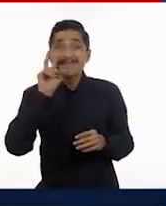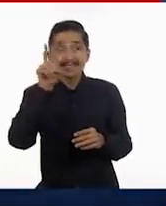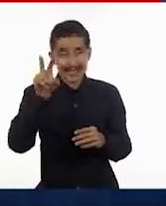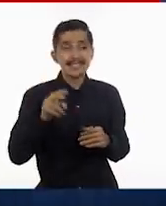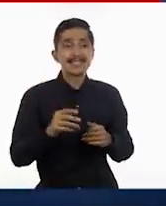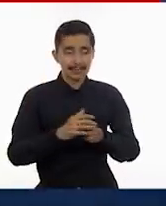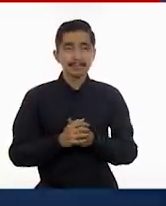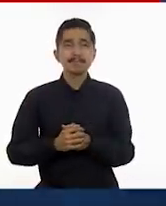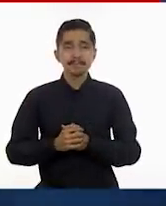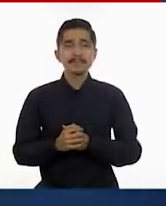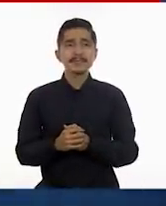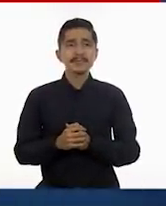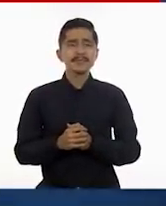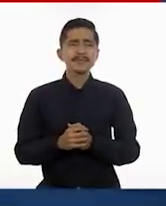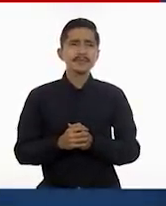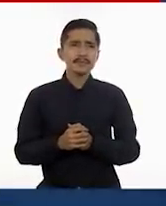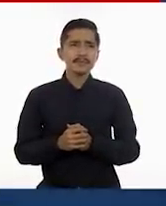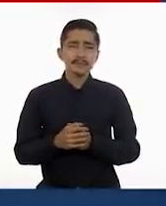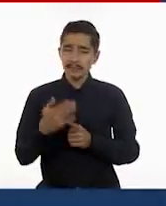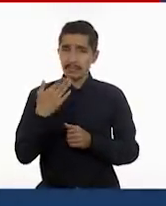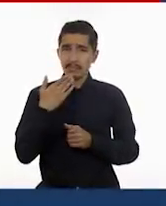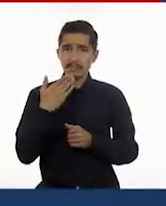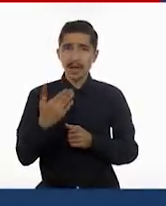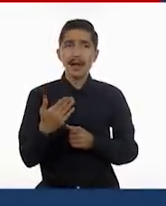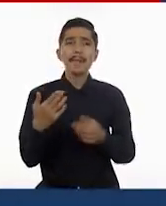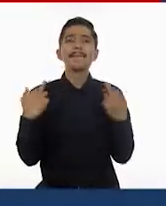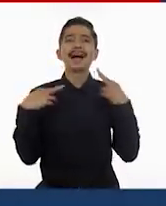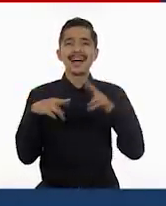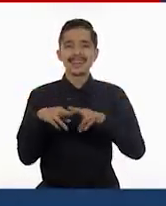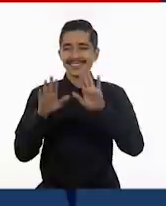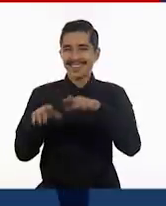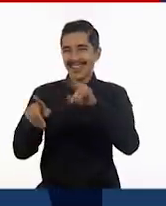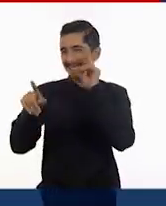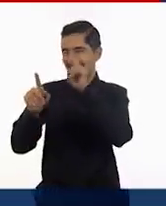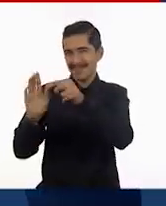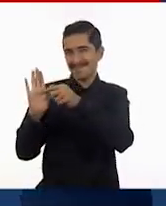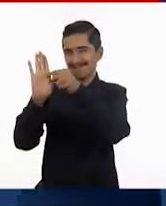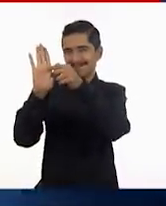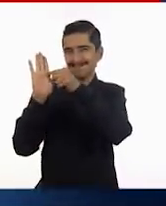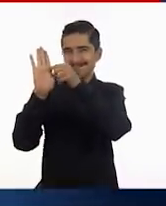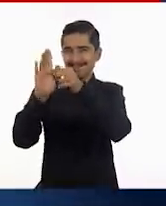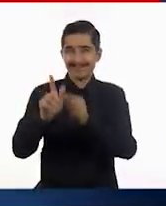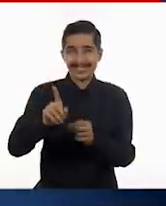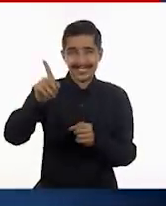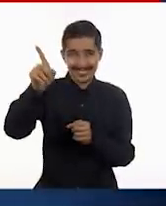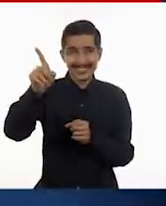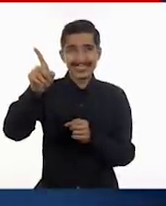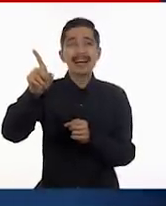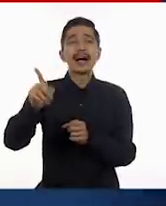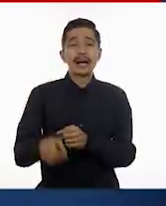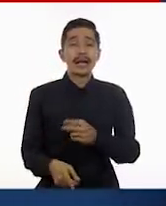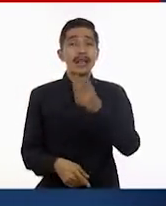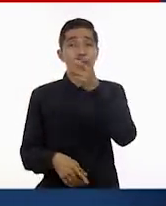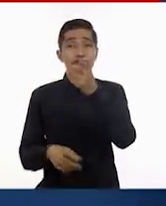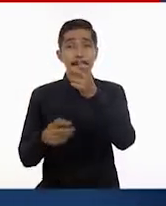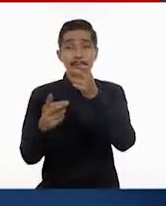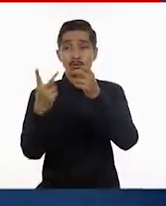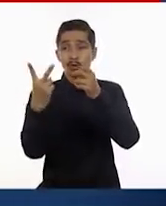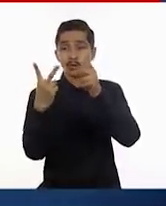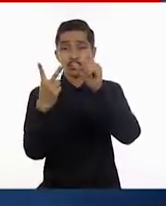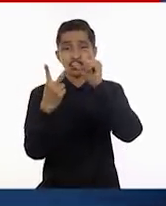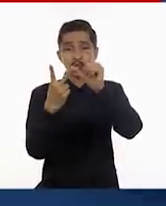bien. Y la maestra Gaby ya las está mostrando ahí. Nos vamos a enfocar en las dos primeras. Muy